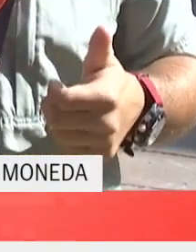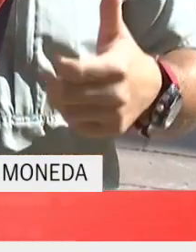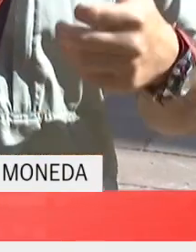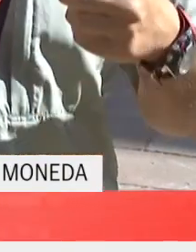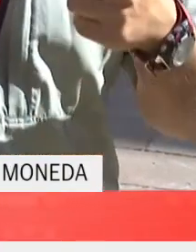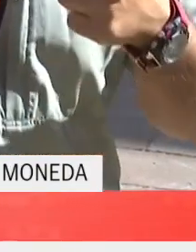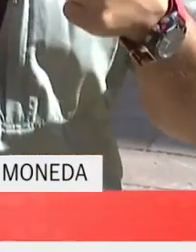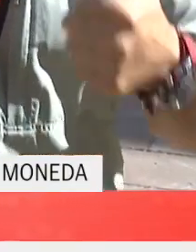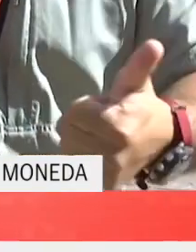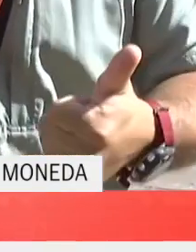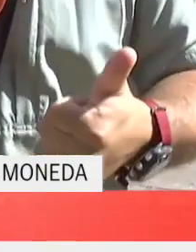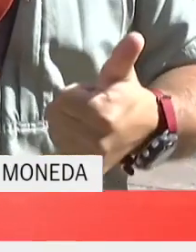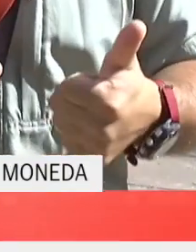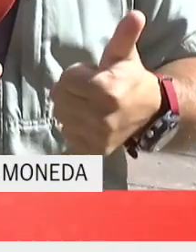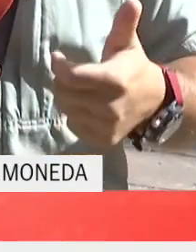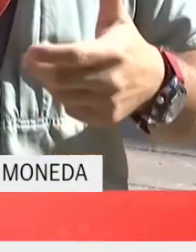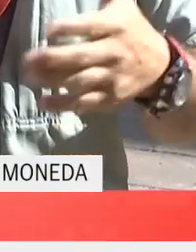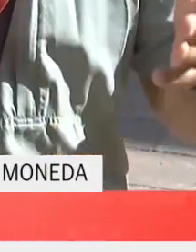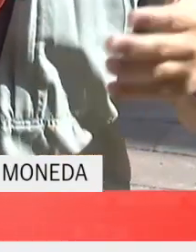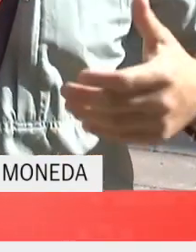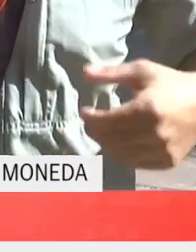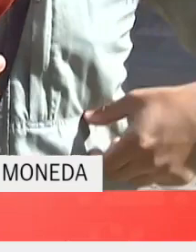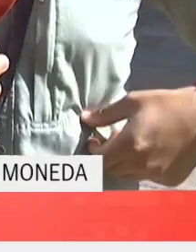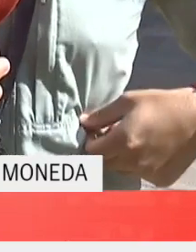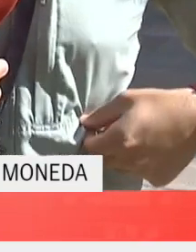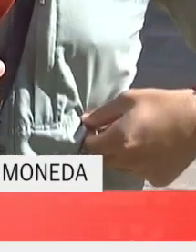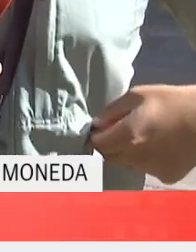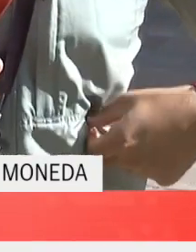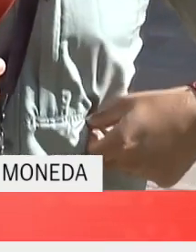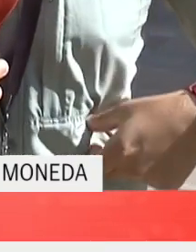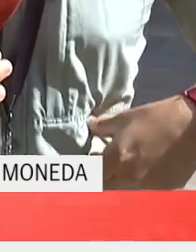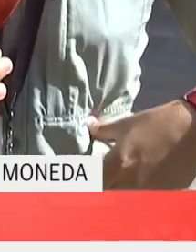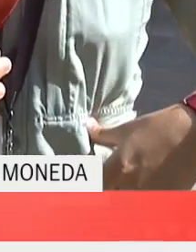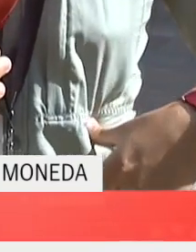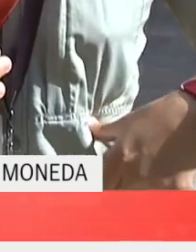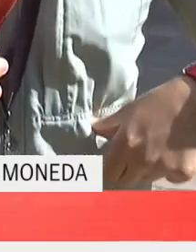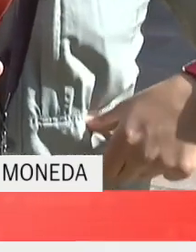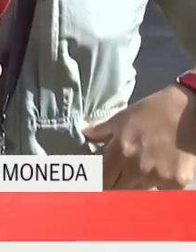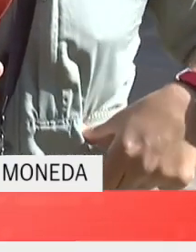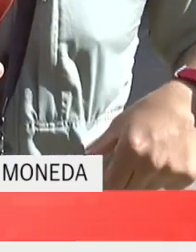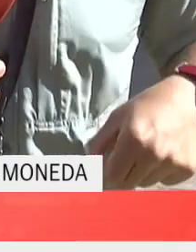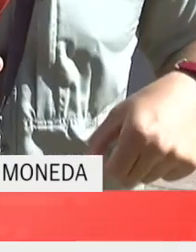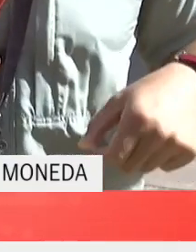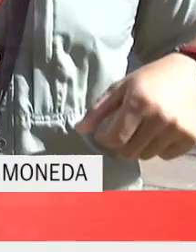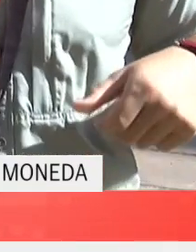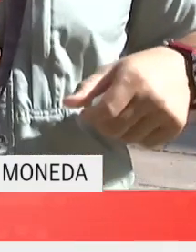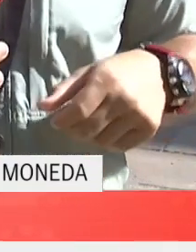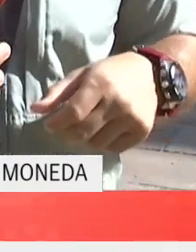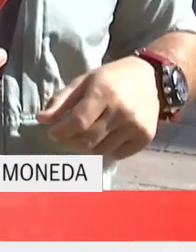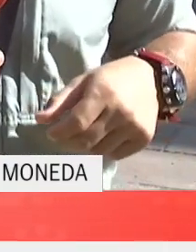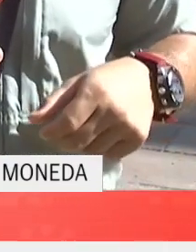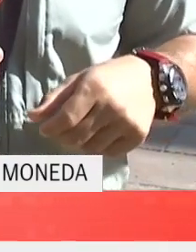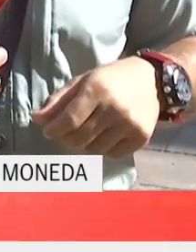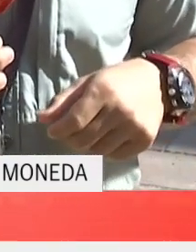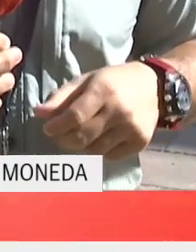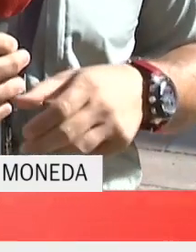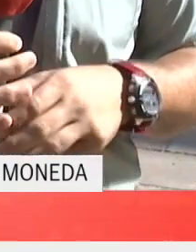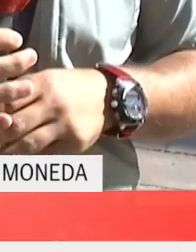las pautas. Él avisó prácticamente cuando ya se había materializado el encuentro con la familia de la sargento Olivares y